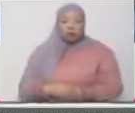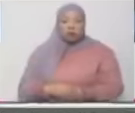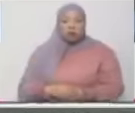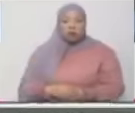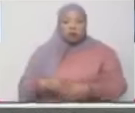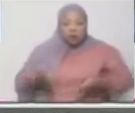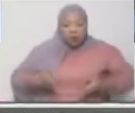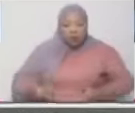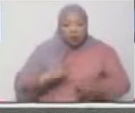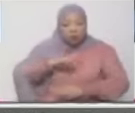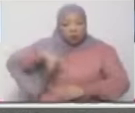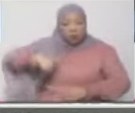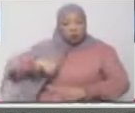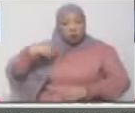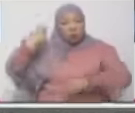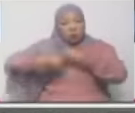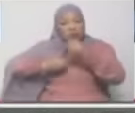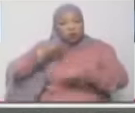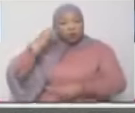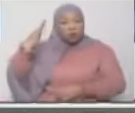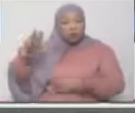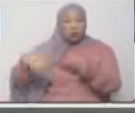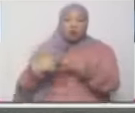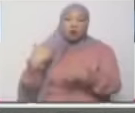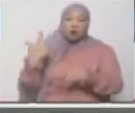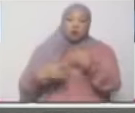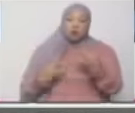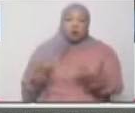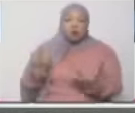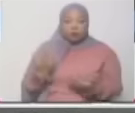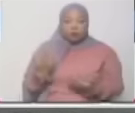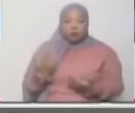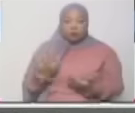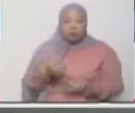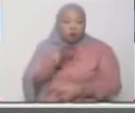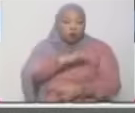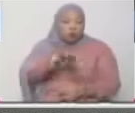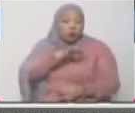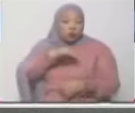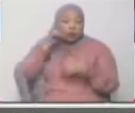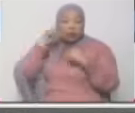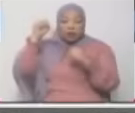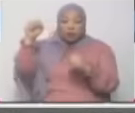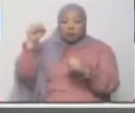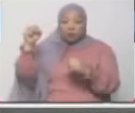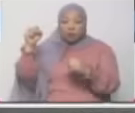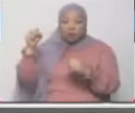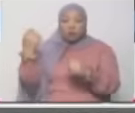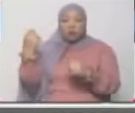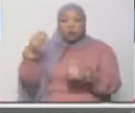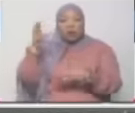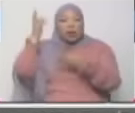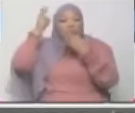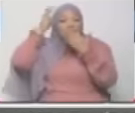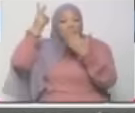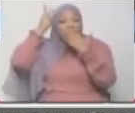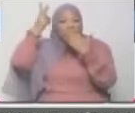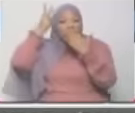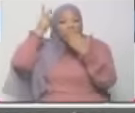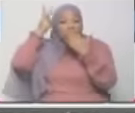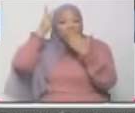de nosotros, nuestra creación, como decía Mariátegui, el socialismo indoamericano tendrá que